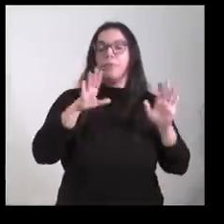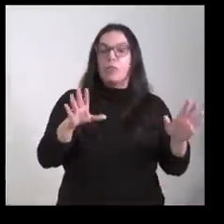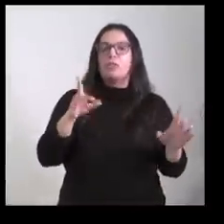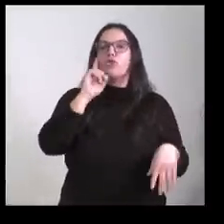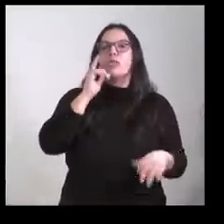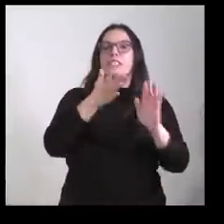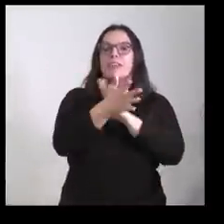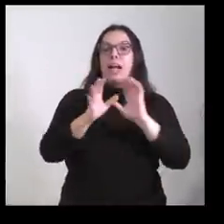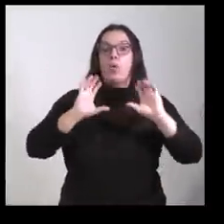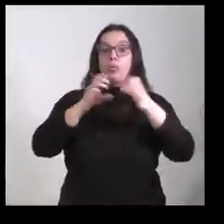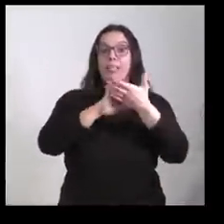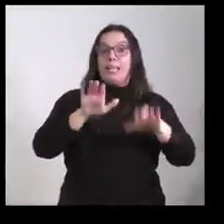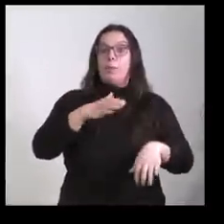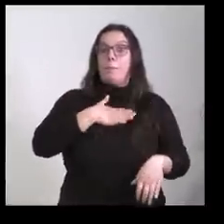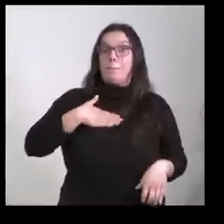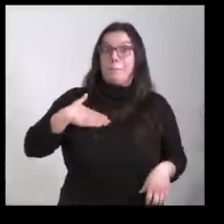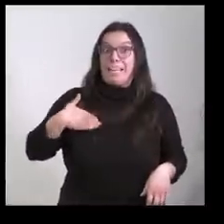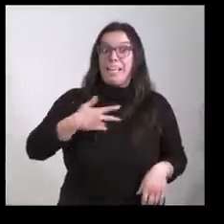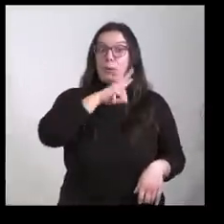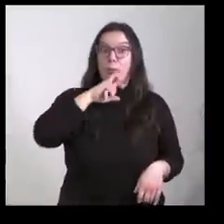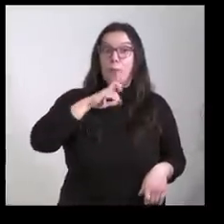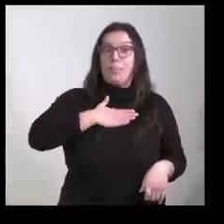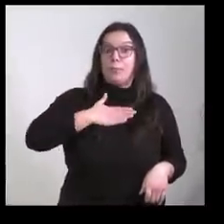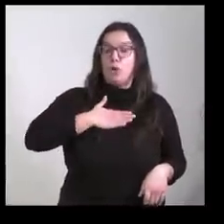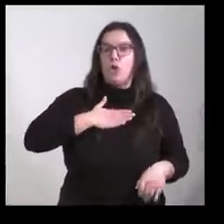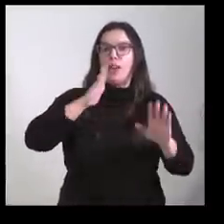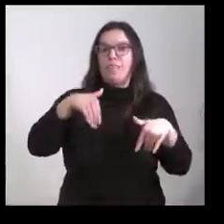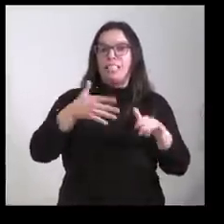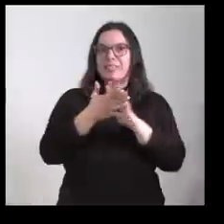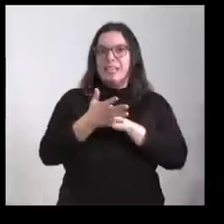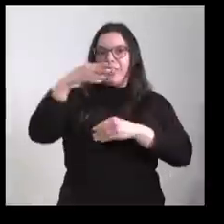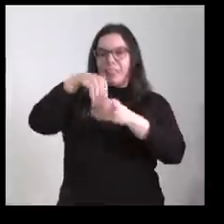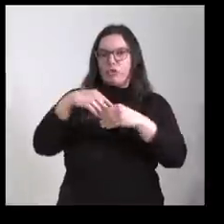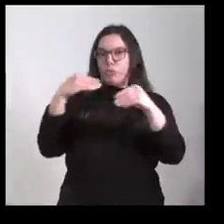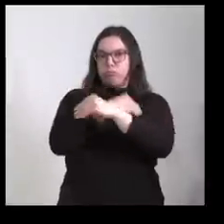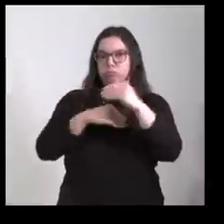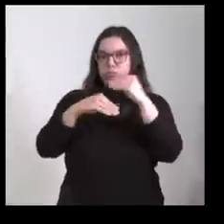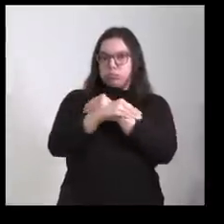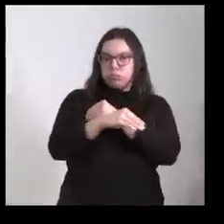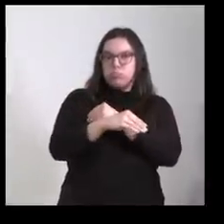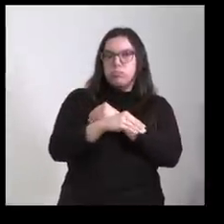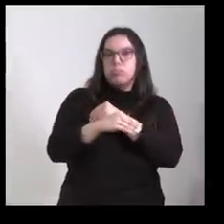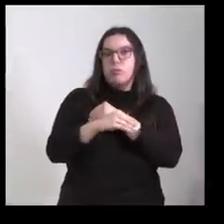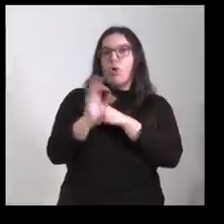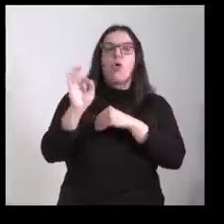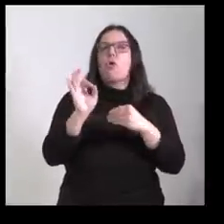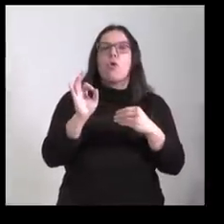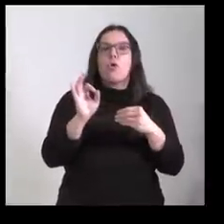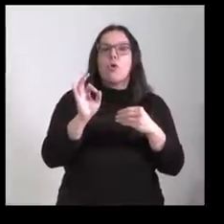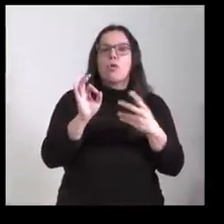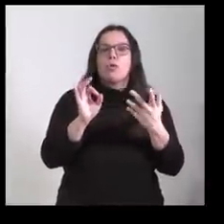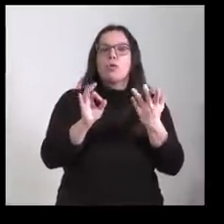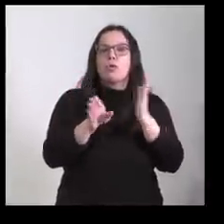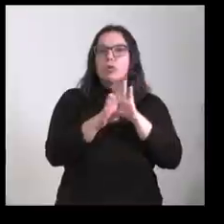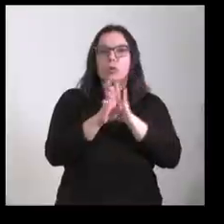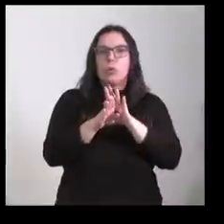una primera voluntad de preservarlo como patrimonio si ha habido falta de consenso Y si ahora se mantienen en